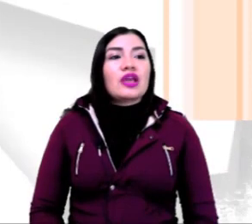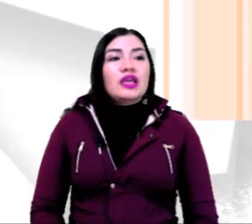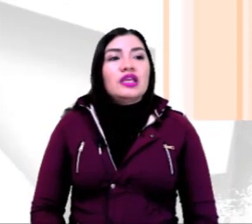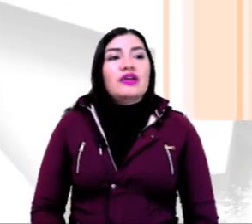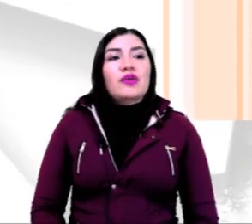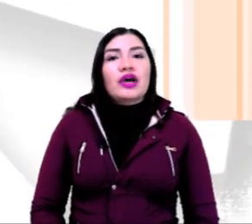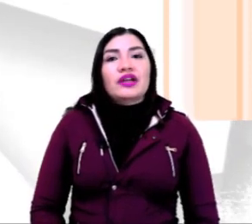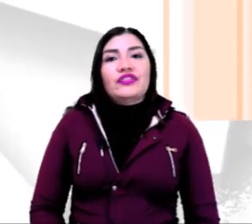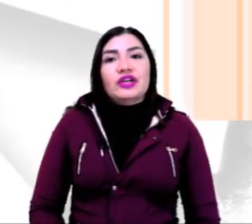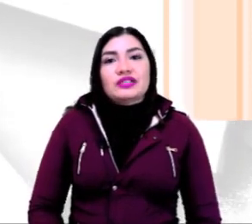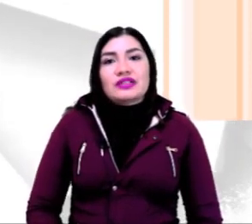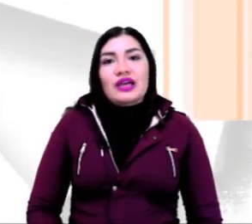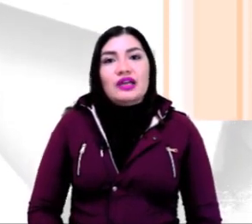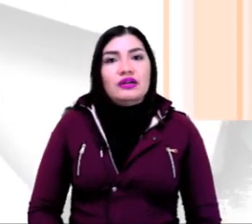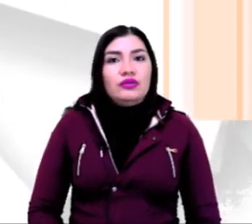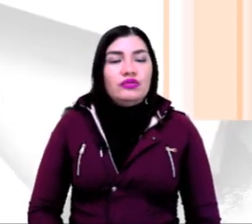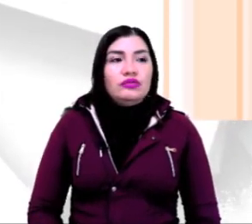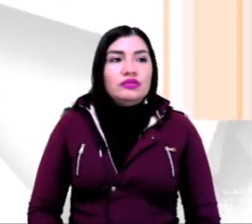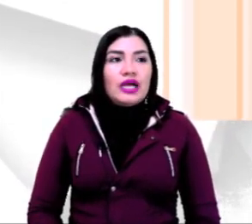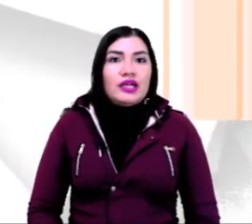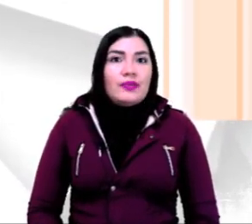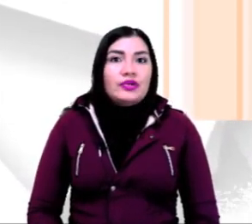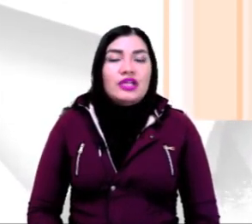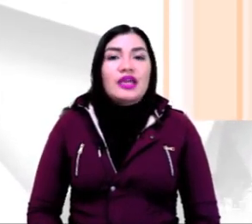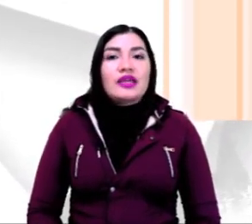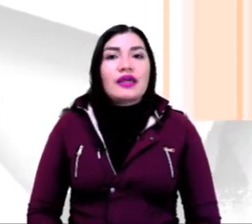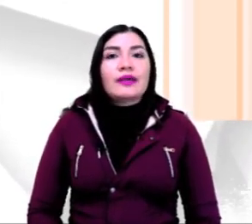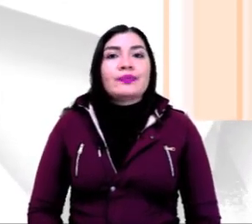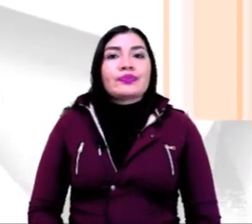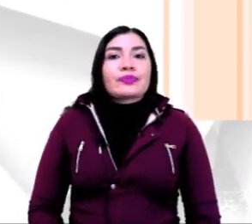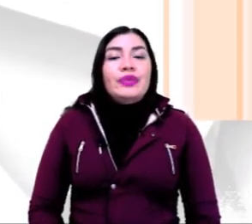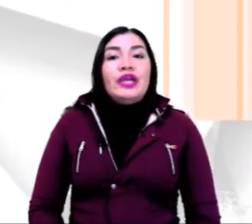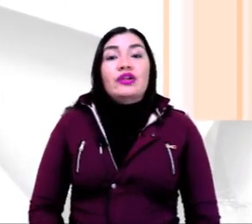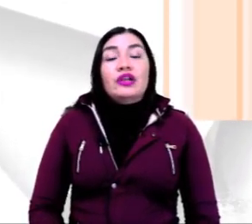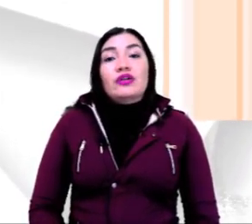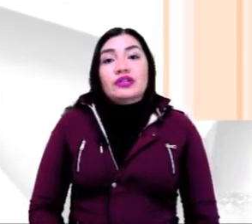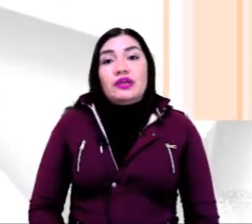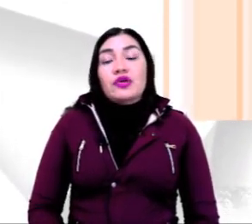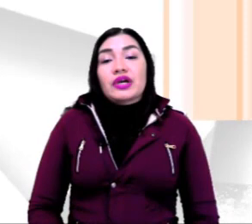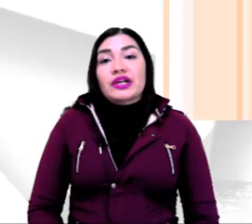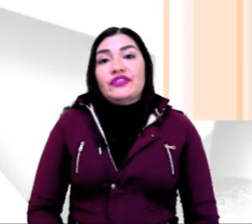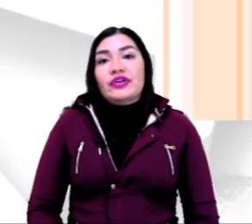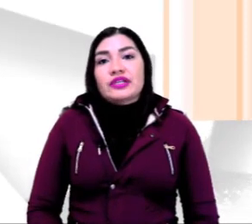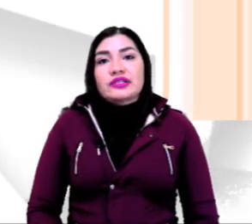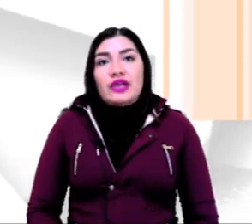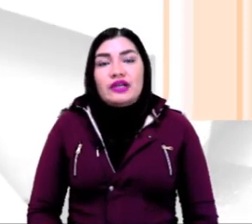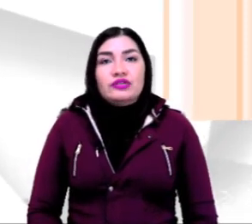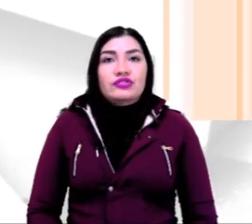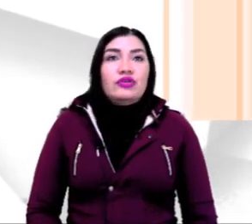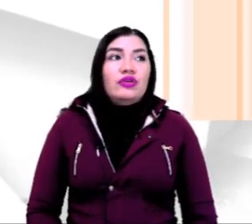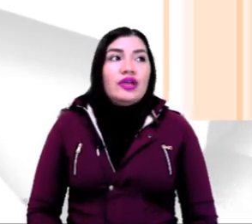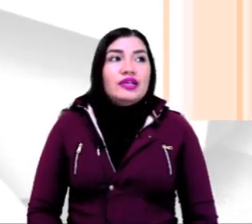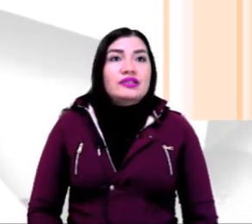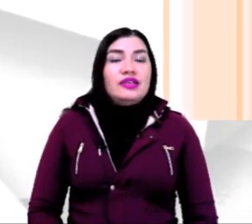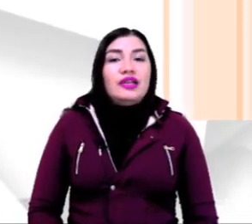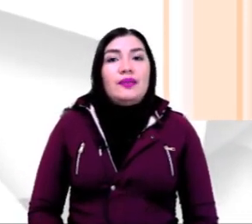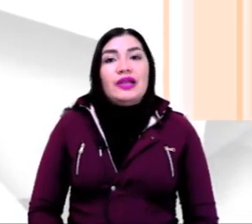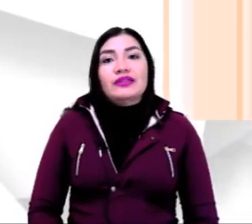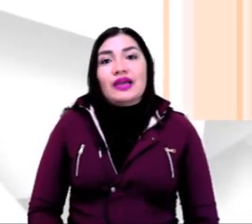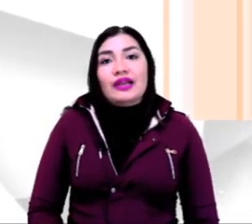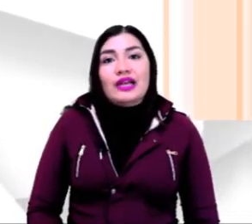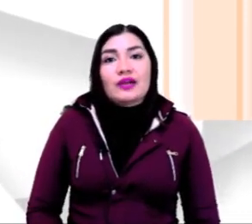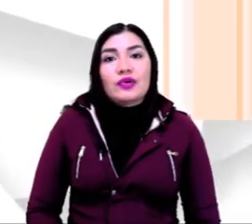educativos, íbamos a reforestar un área protegida, pero recordemos que reforestar no solo es